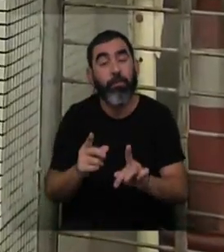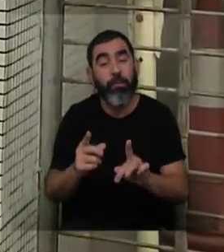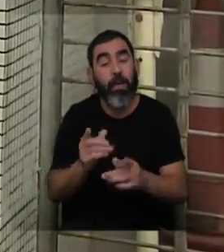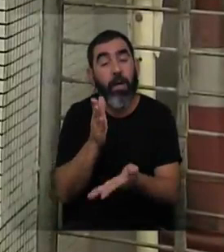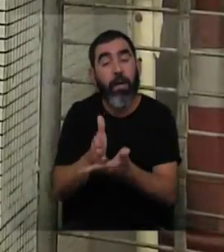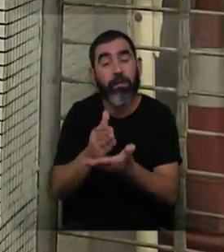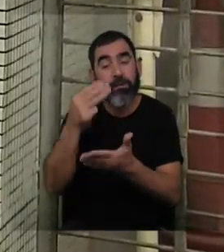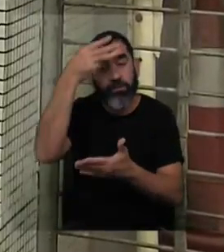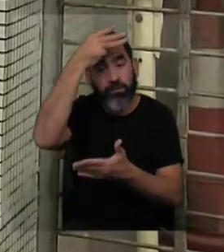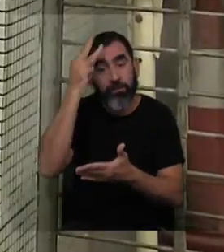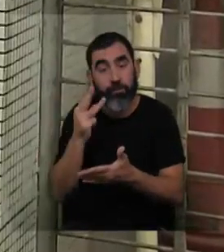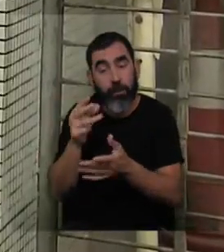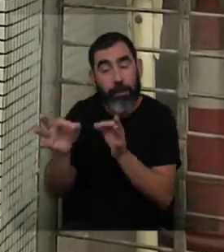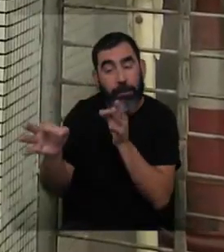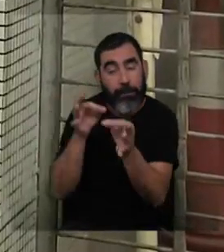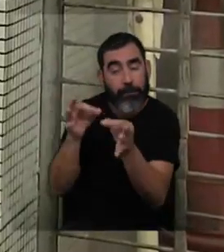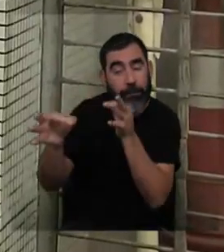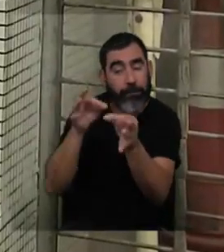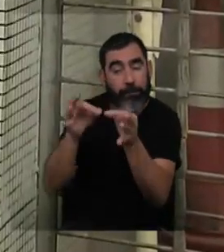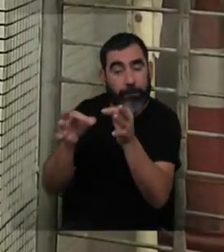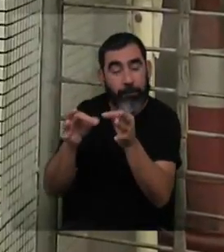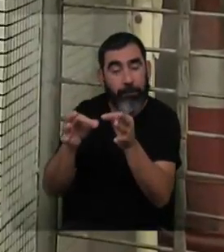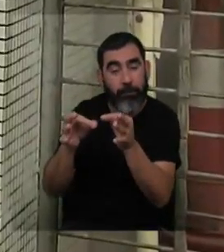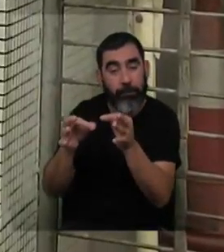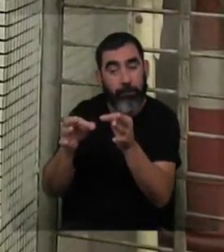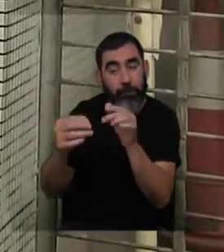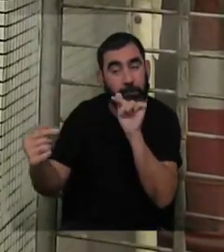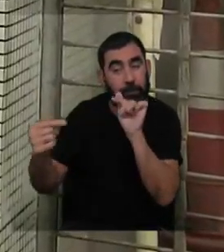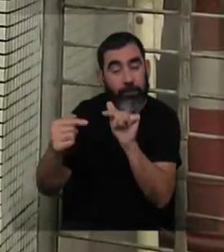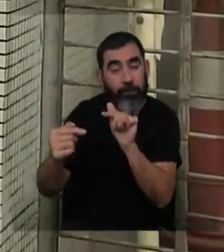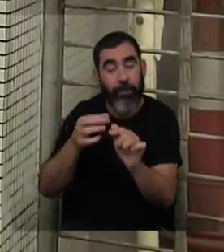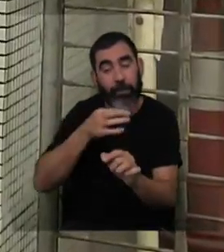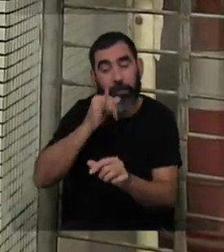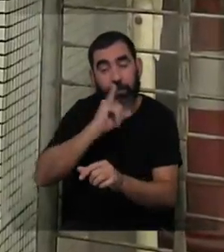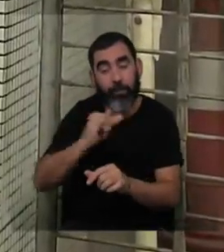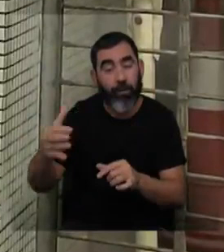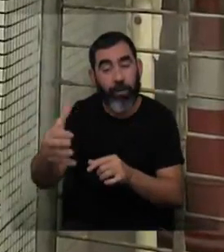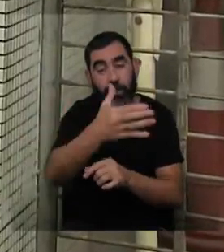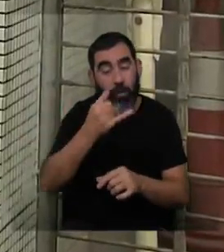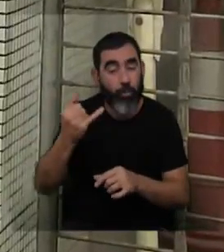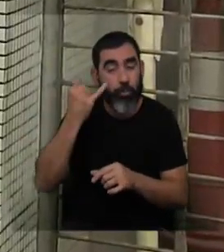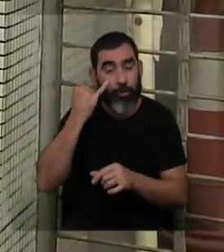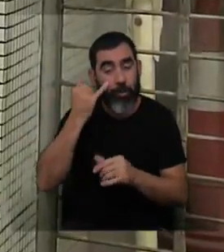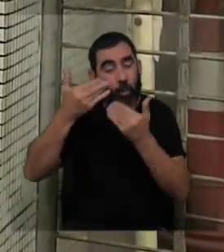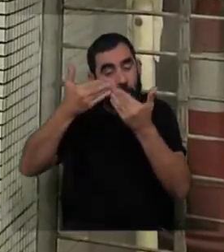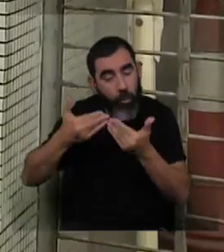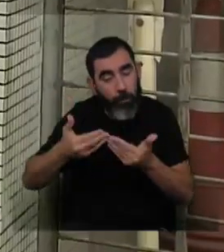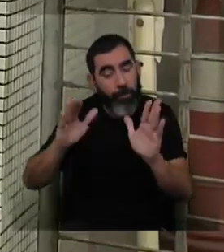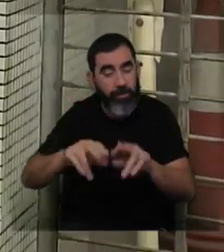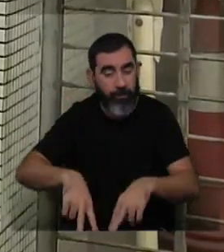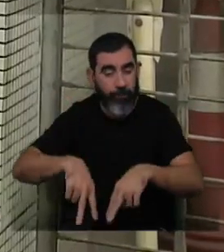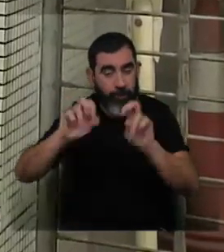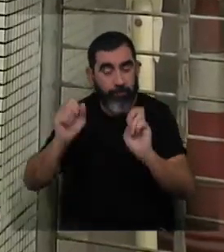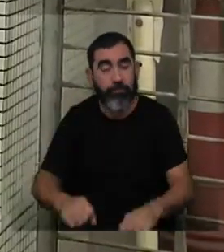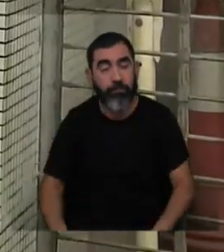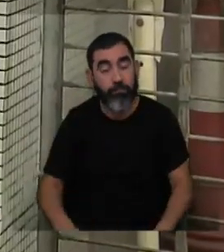a Penades en la estrategia para enfrentar las denuncias de abuso sexual al inicio de esta investigación. Hay